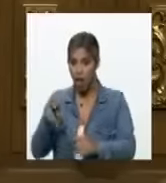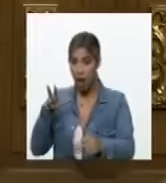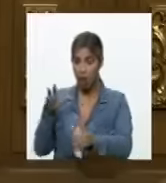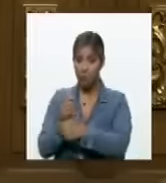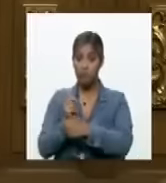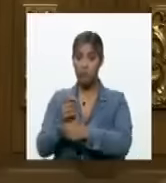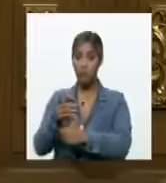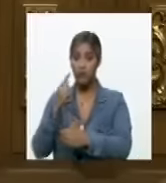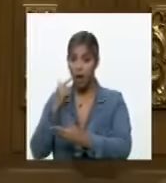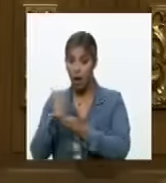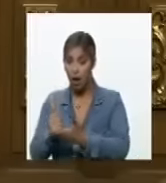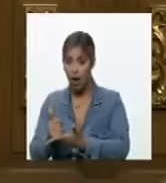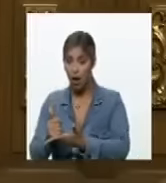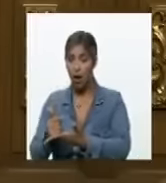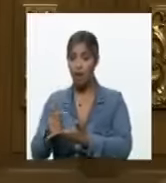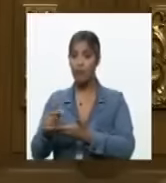encontró.